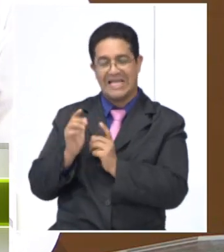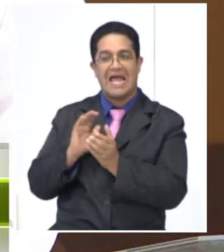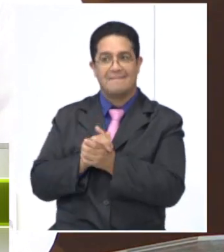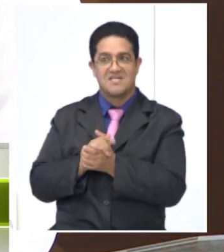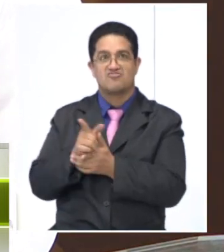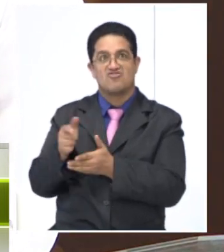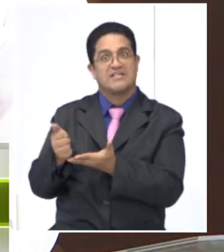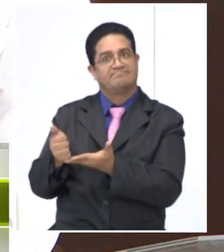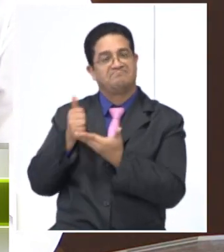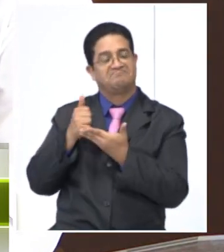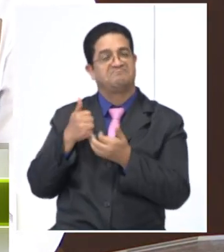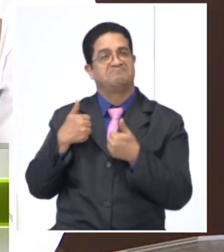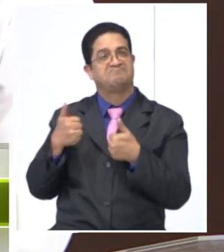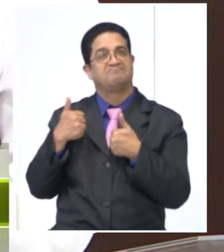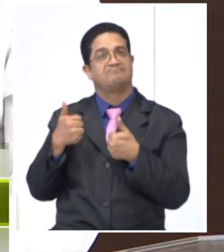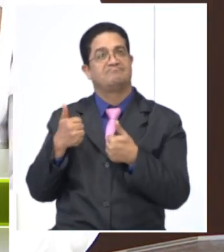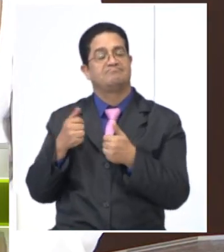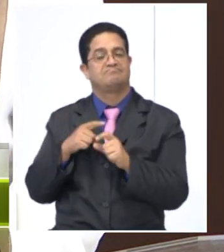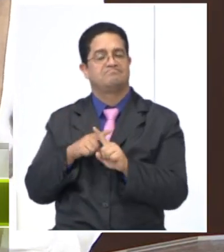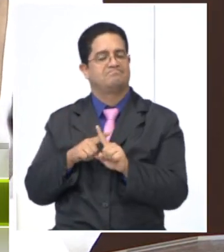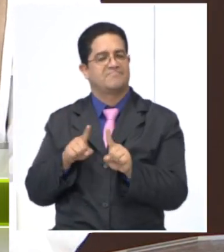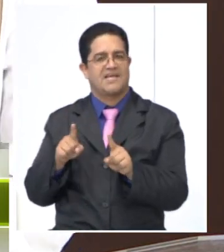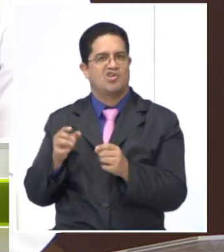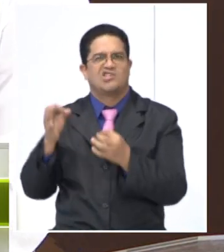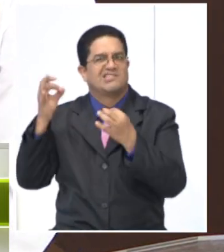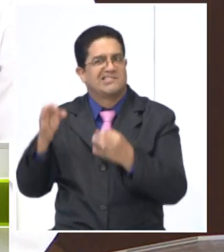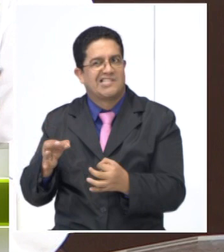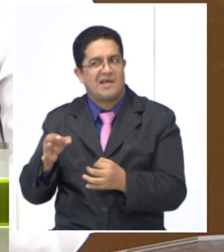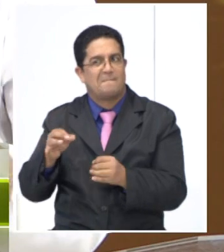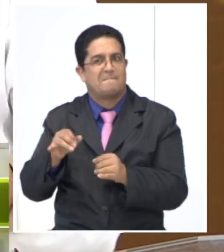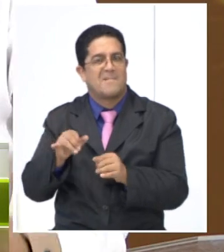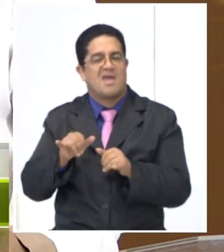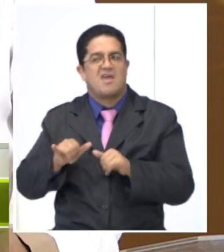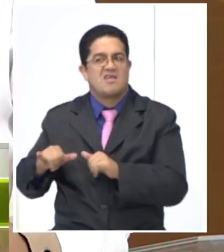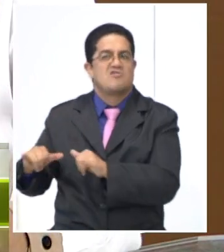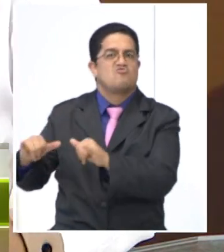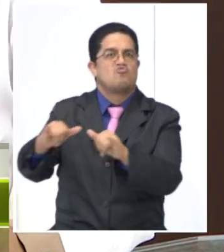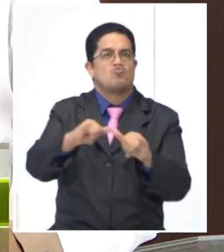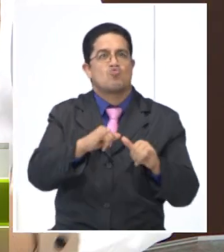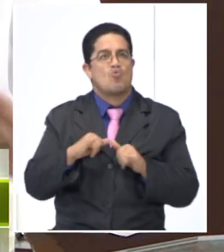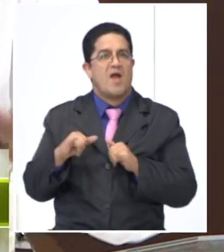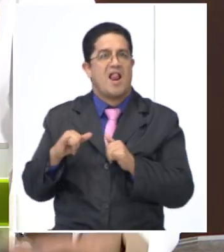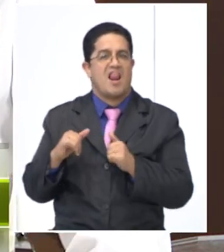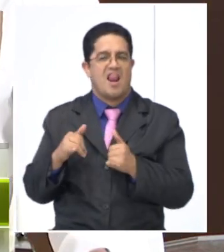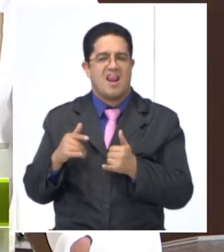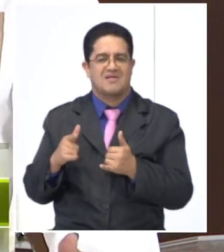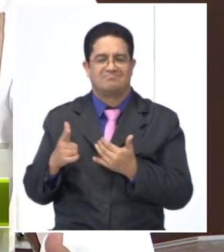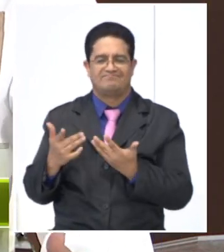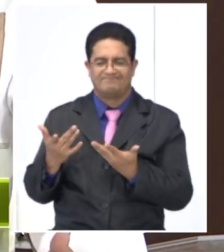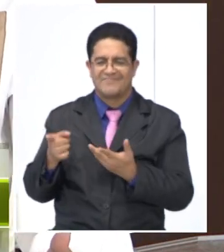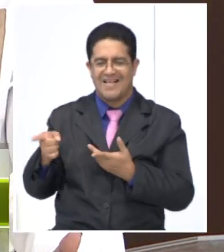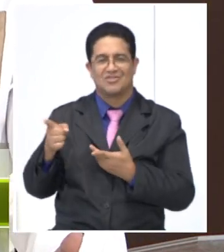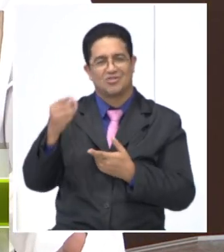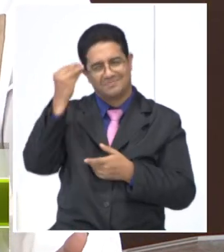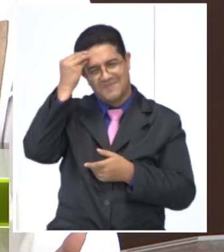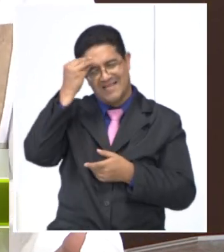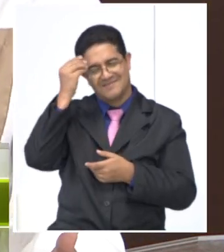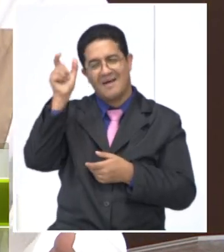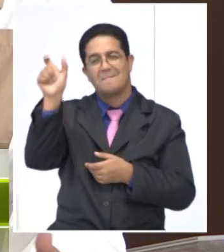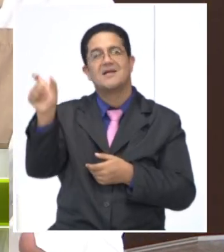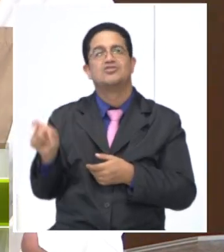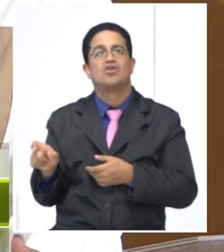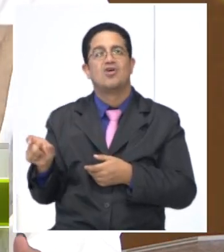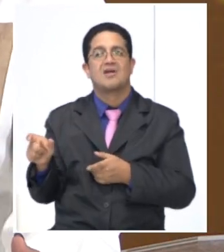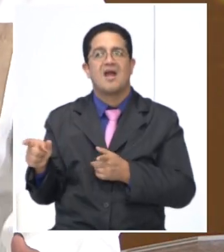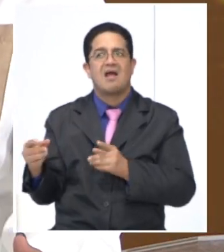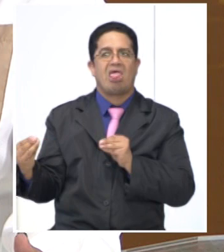más beneficioso, pero resulta que no siempre en todas las oportunidades puede ser ese concepto o esa concepción que tenga esa persona lo